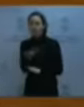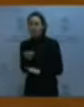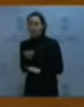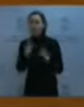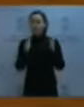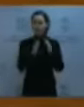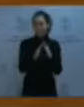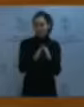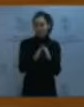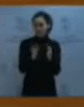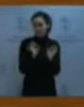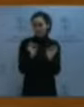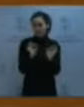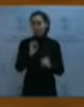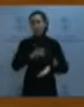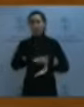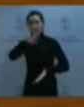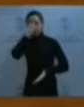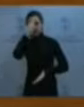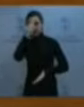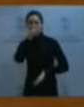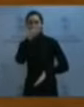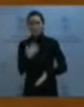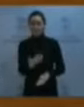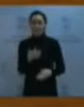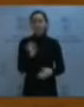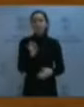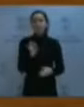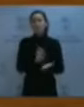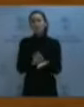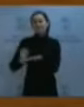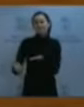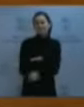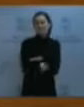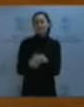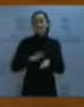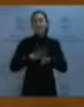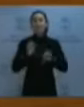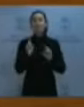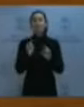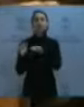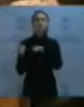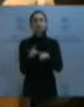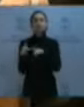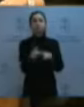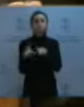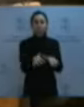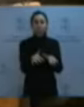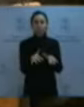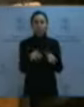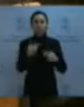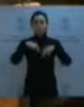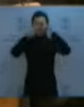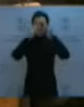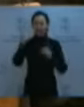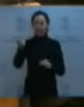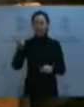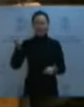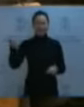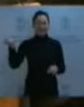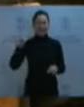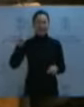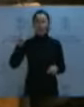pensar en reforzar la atención primaria, y hay que pensar en reforzar otros servicios, para que no todo confluya en el hospital y no todo sea tan caro. Y a lo mejor hay que pensar